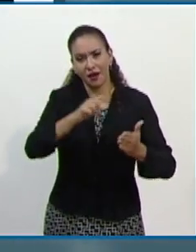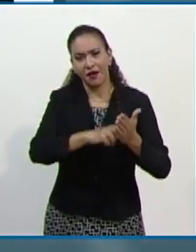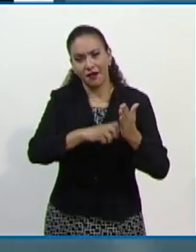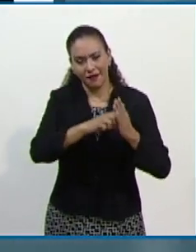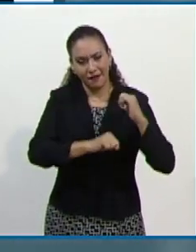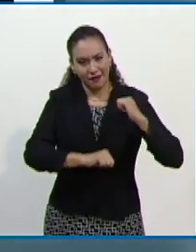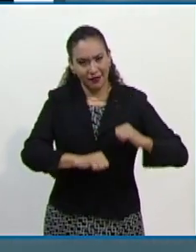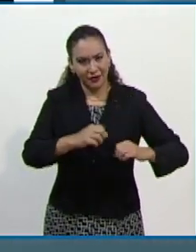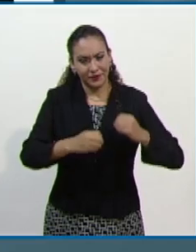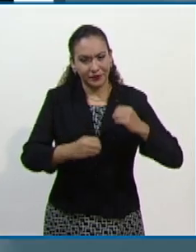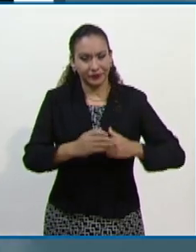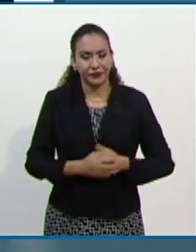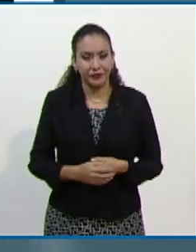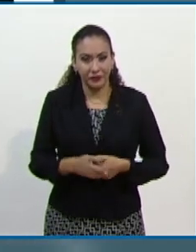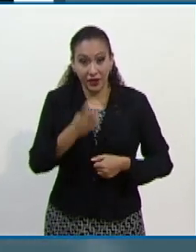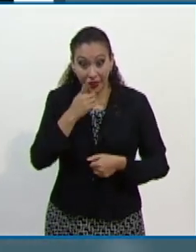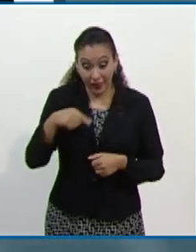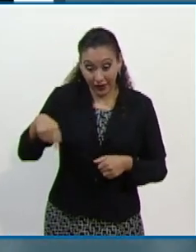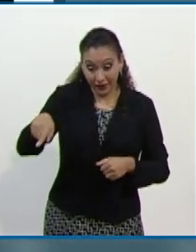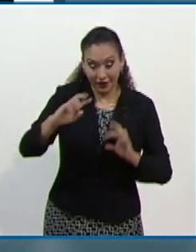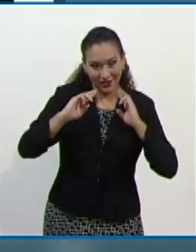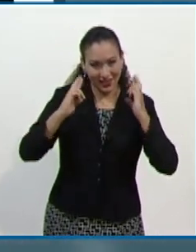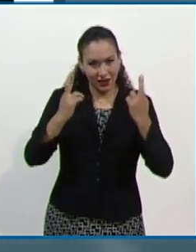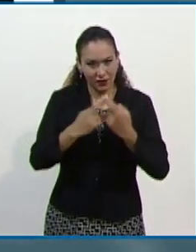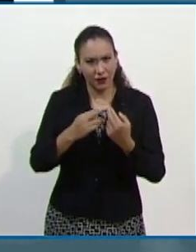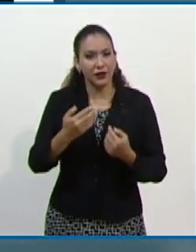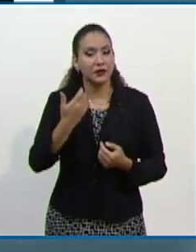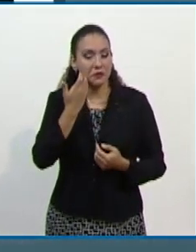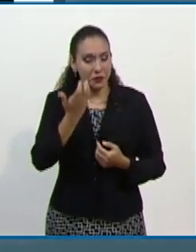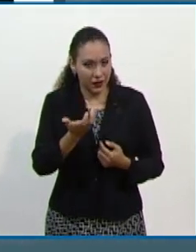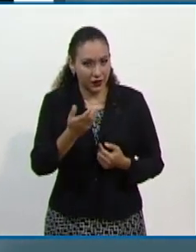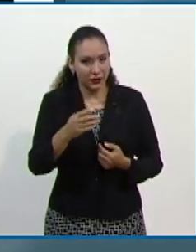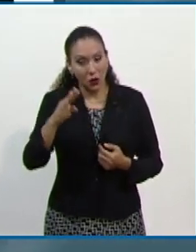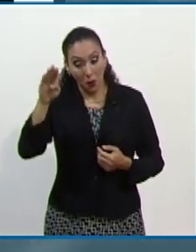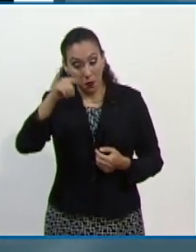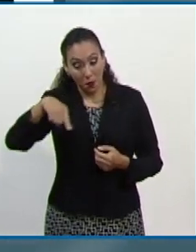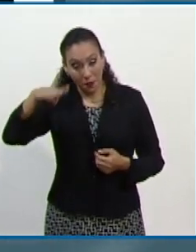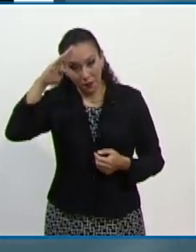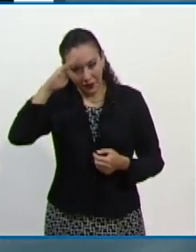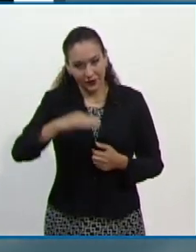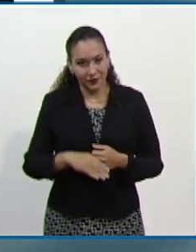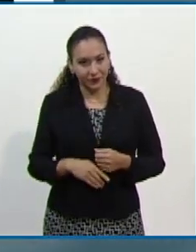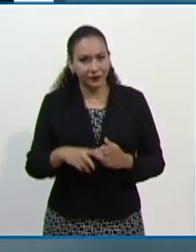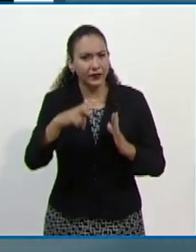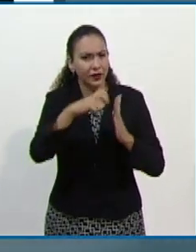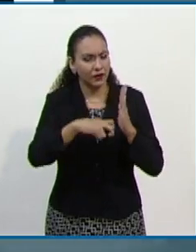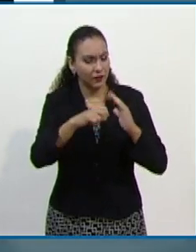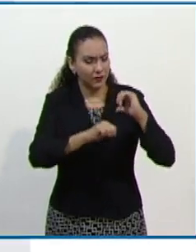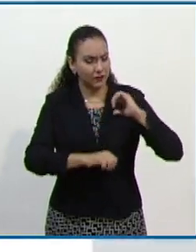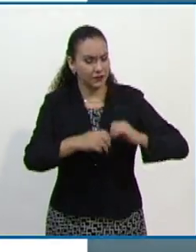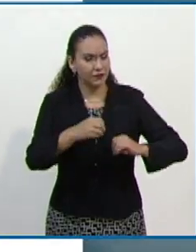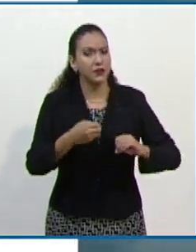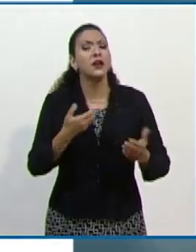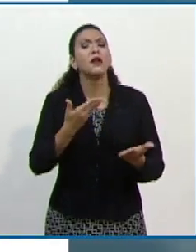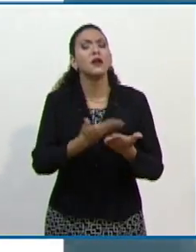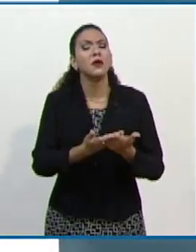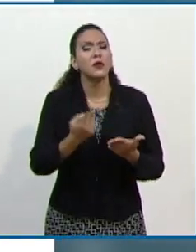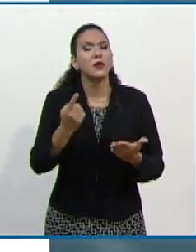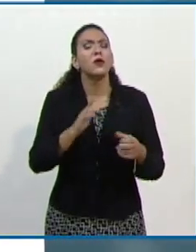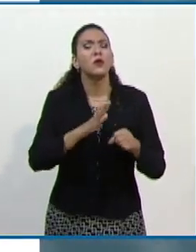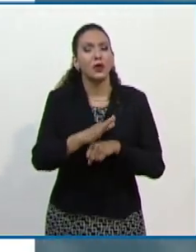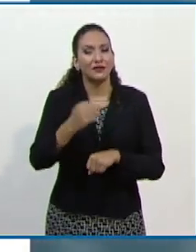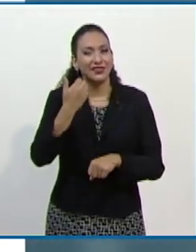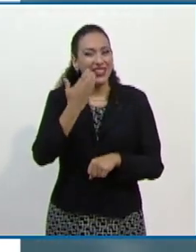judicial. Coincidieron que las críticas al Poder Judicial de la Federación deben partir de la verdad, de cifras correctas y valoradas en